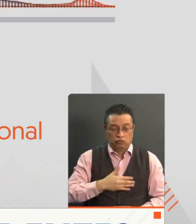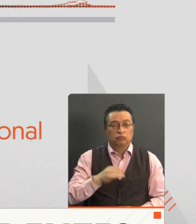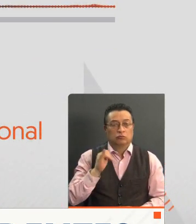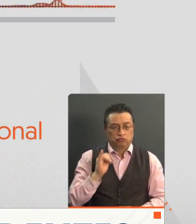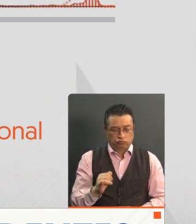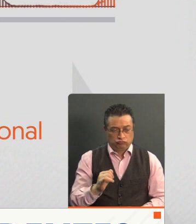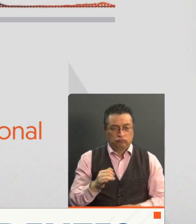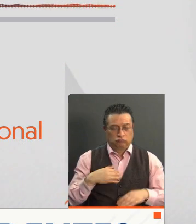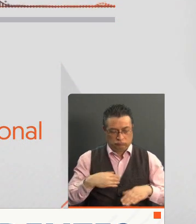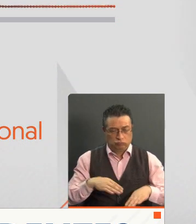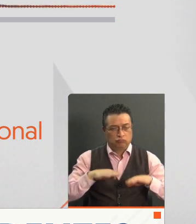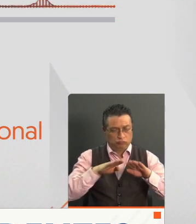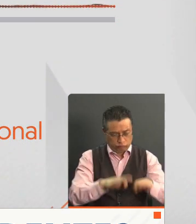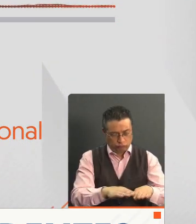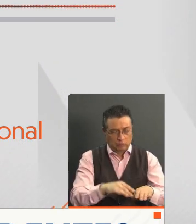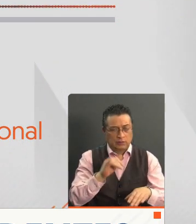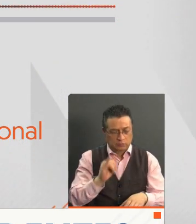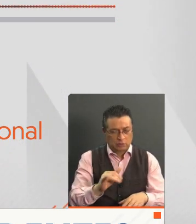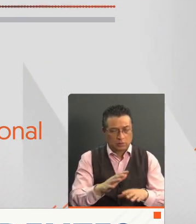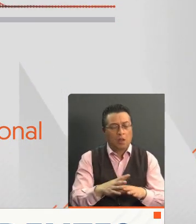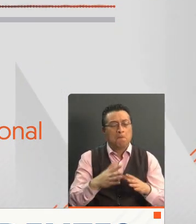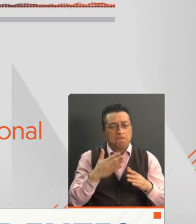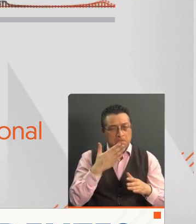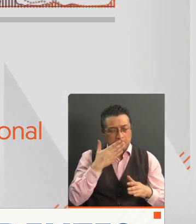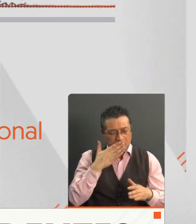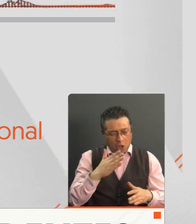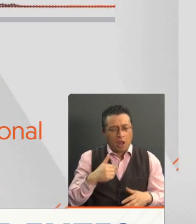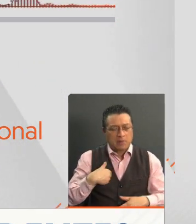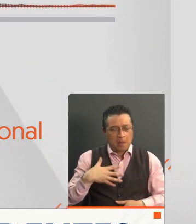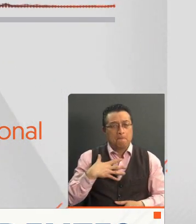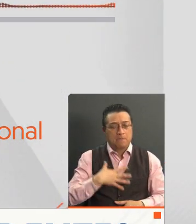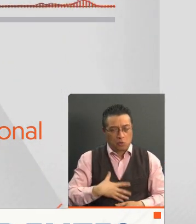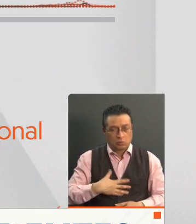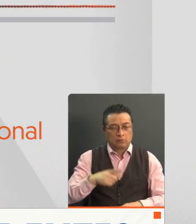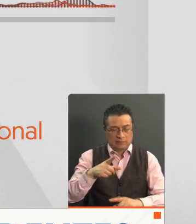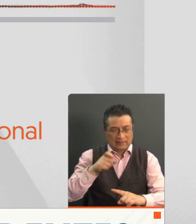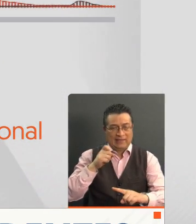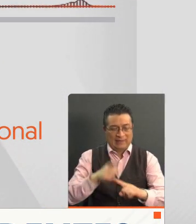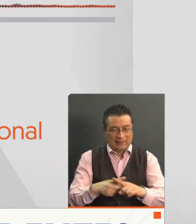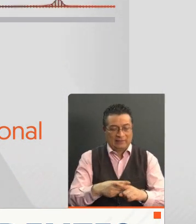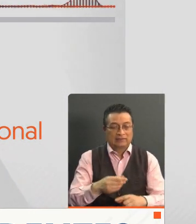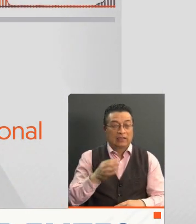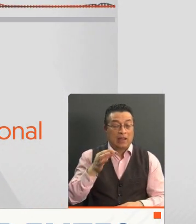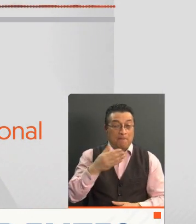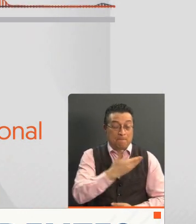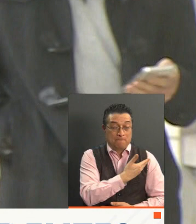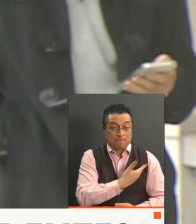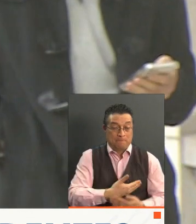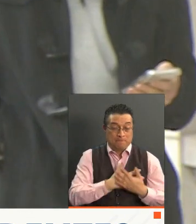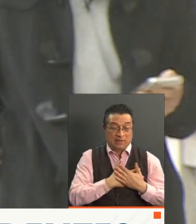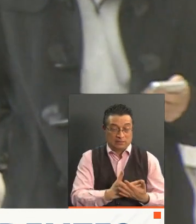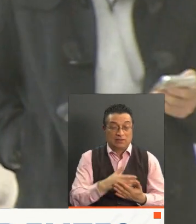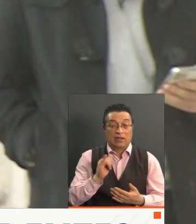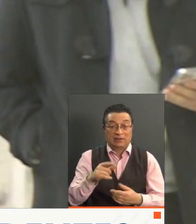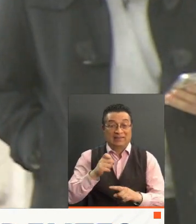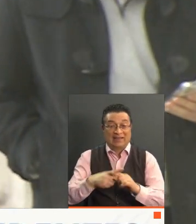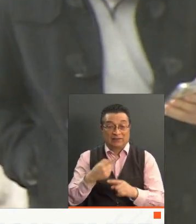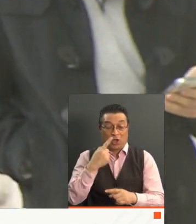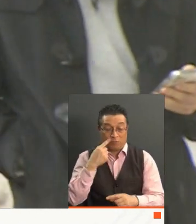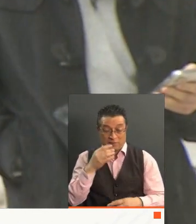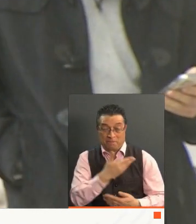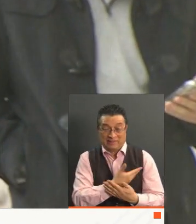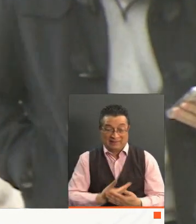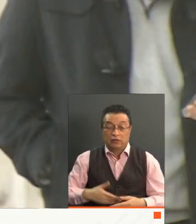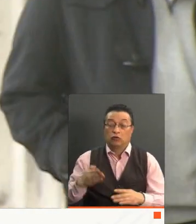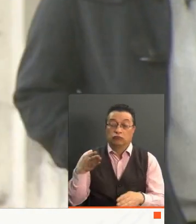es muy conveniente y a mí me gustaría que fuera la expresidenta y los expresidentes a la ceremonia. No contribuye a